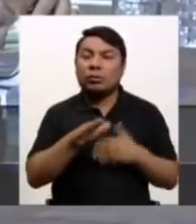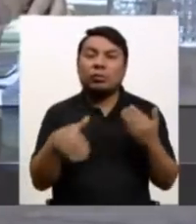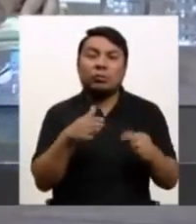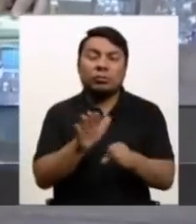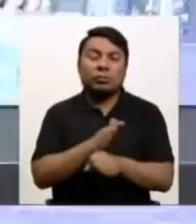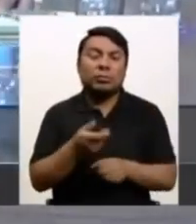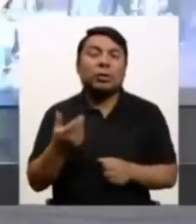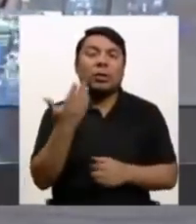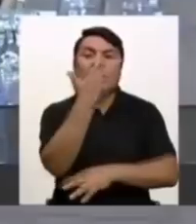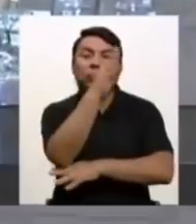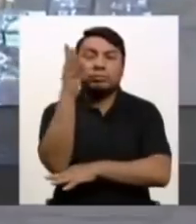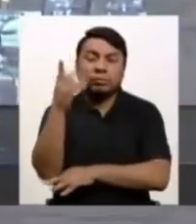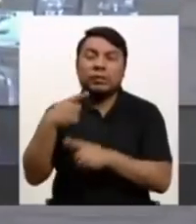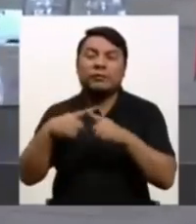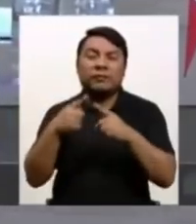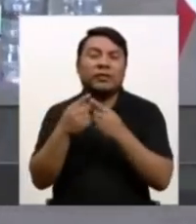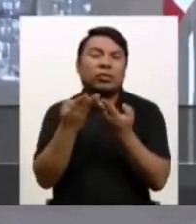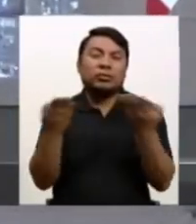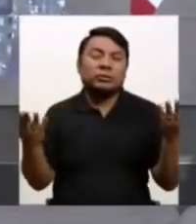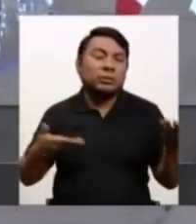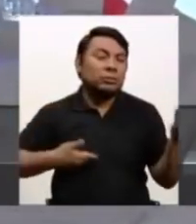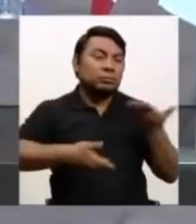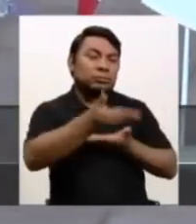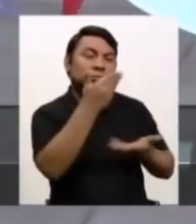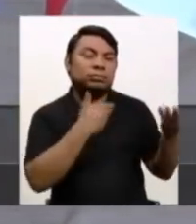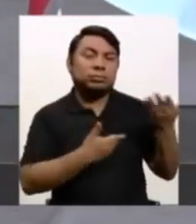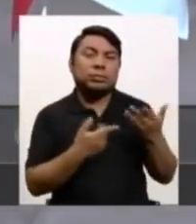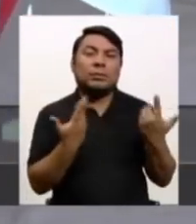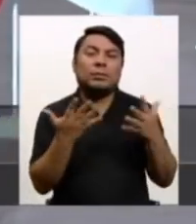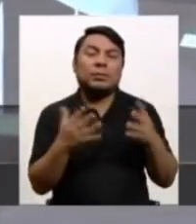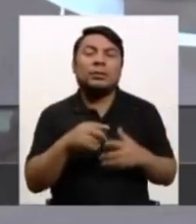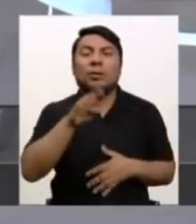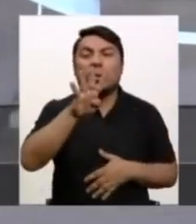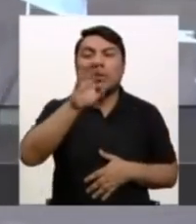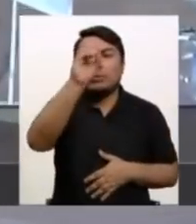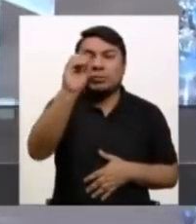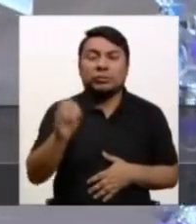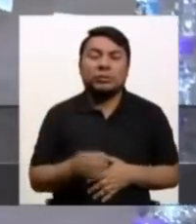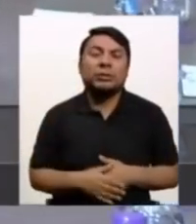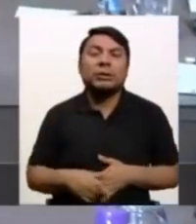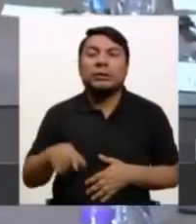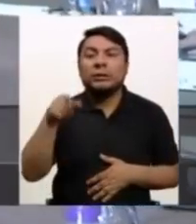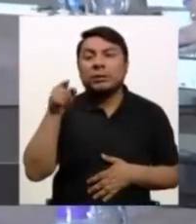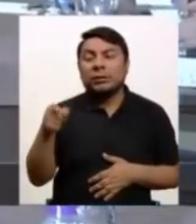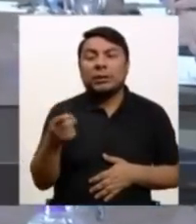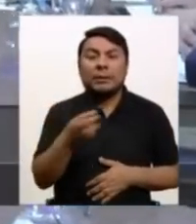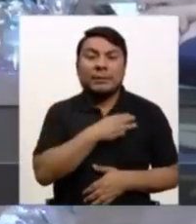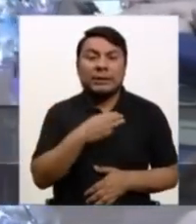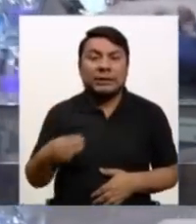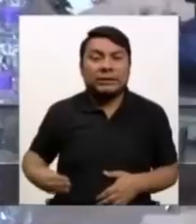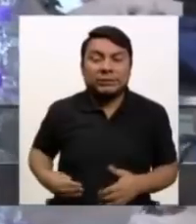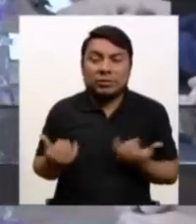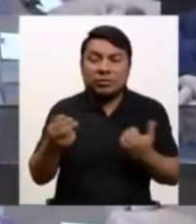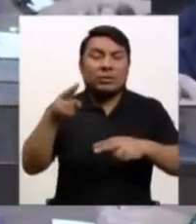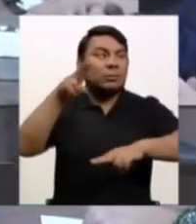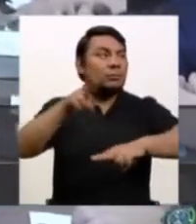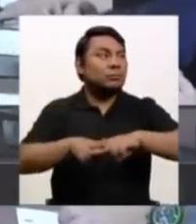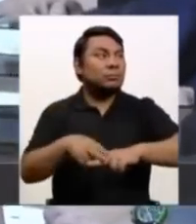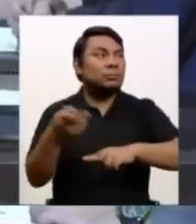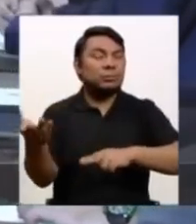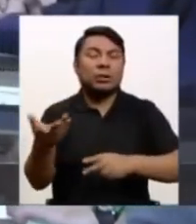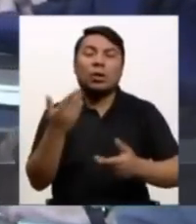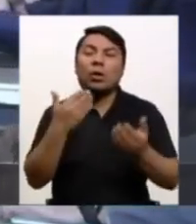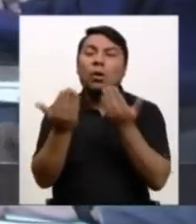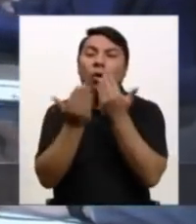las agroexportaciones en un 4%. El ministro de Comercio precisamente se encuentra en la mesa